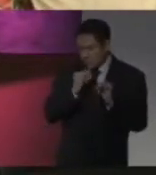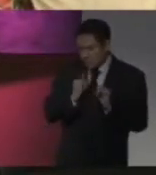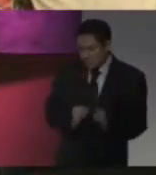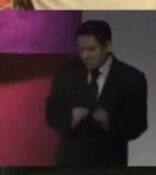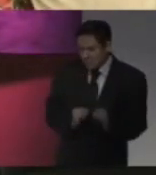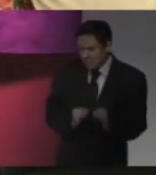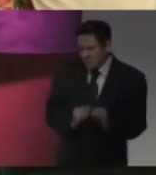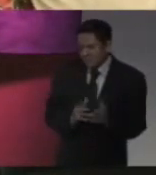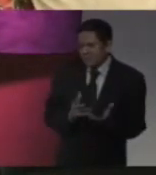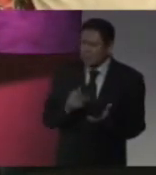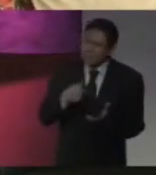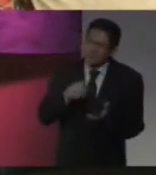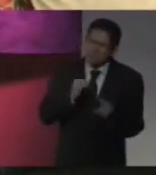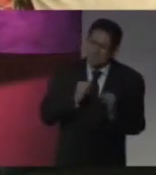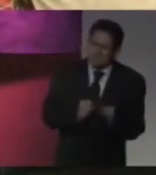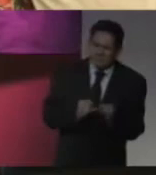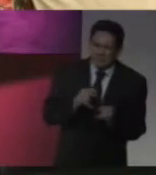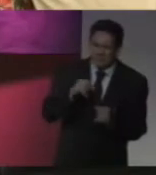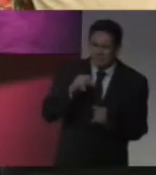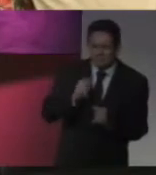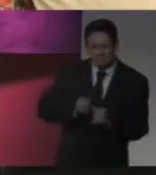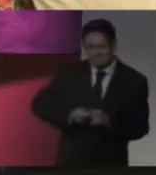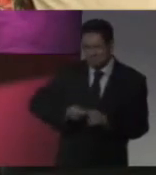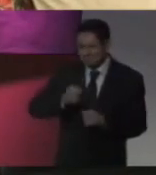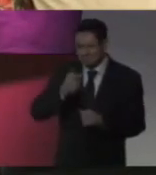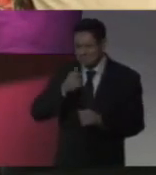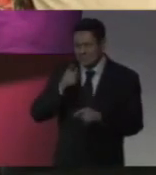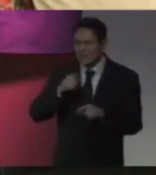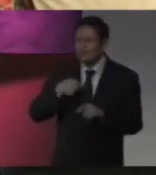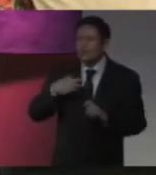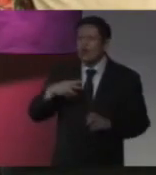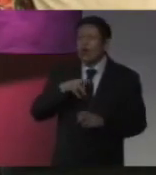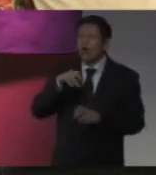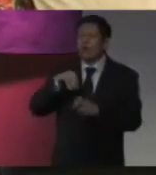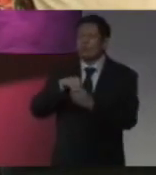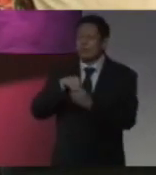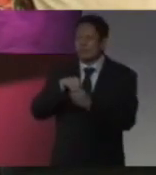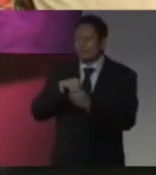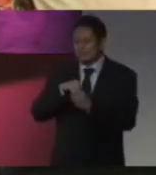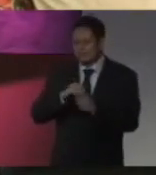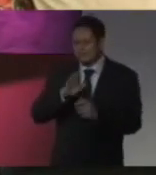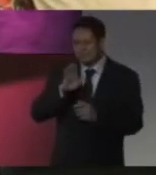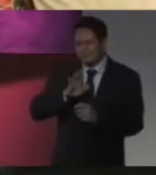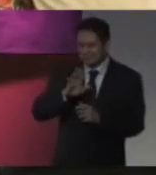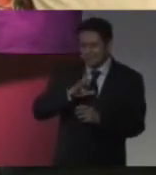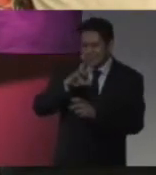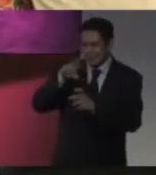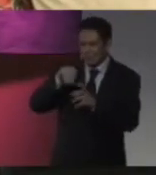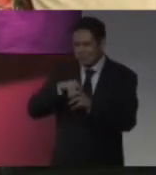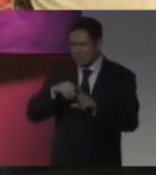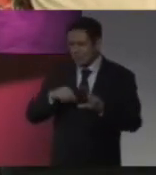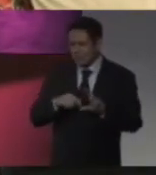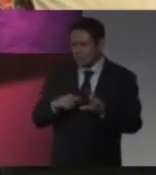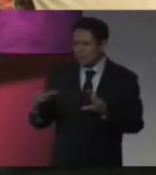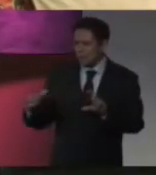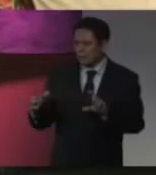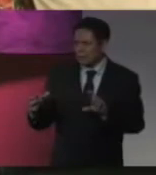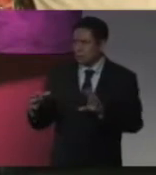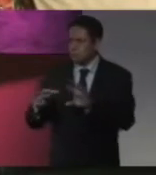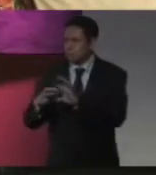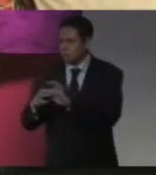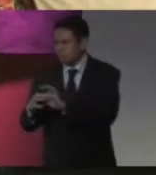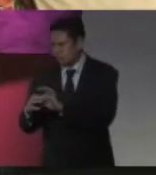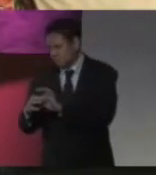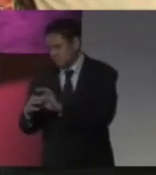esa es una palabra que hay que sacarla, pero yo soy completa como integrante del colectivo con